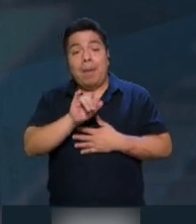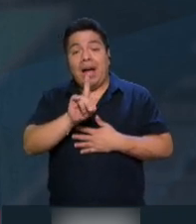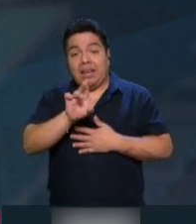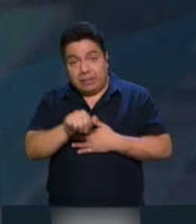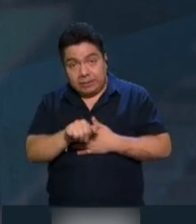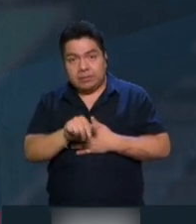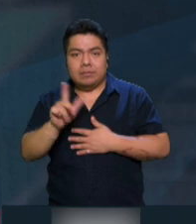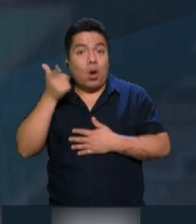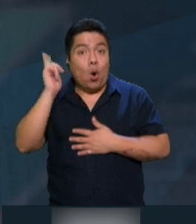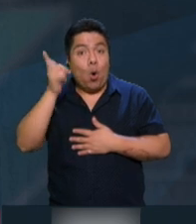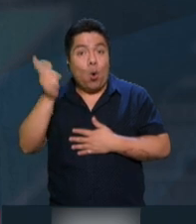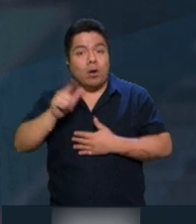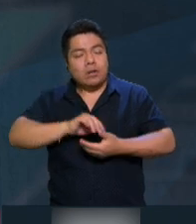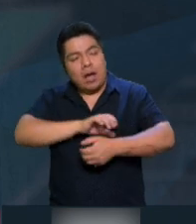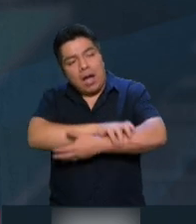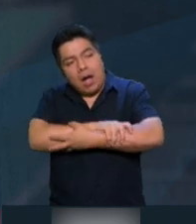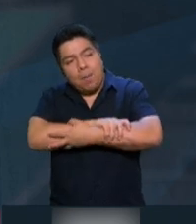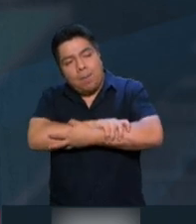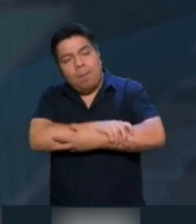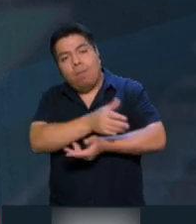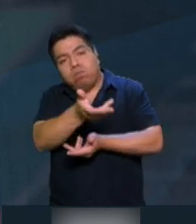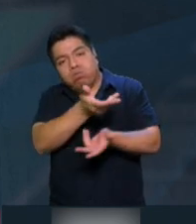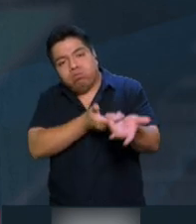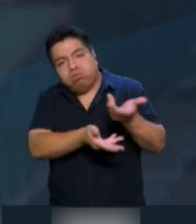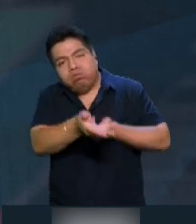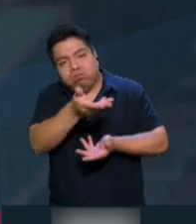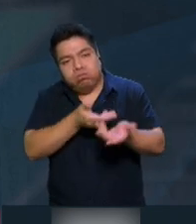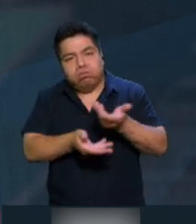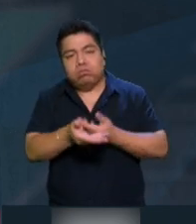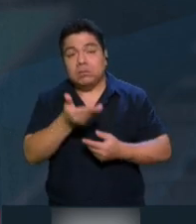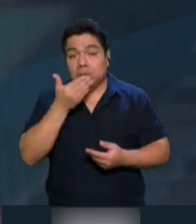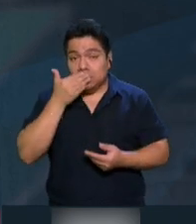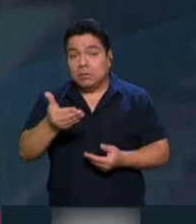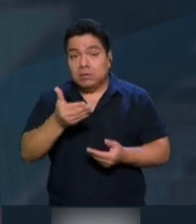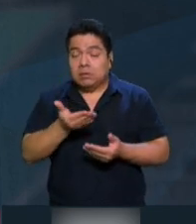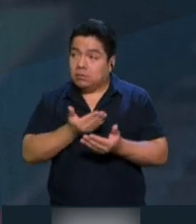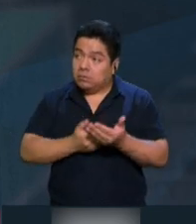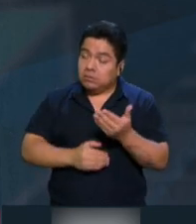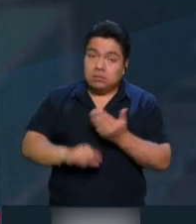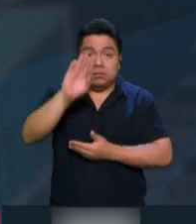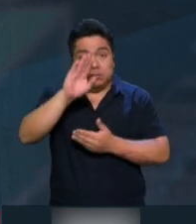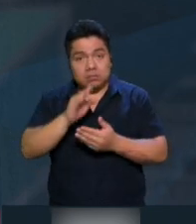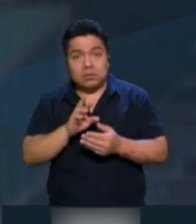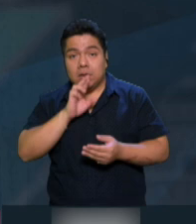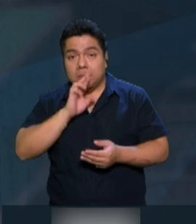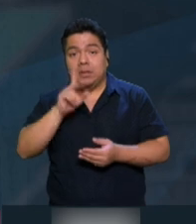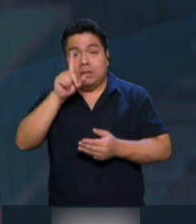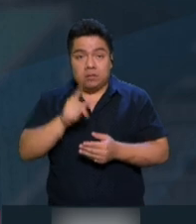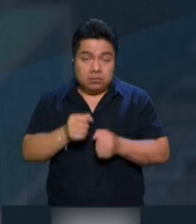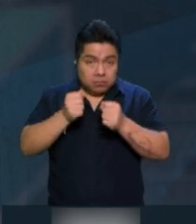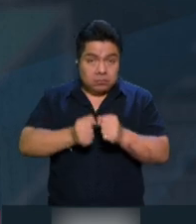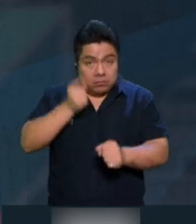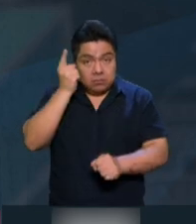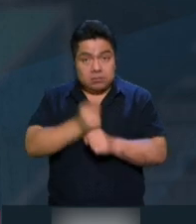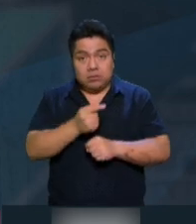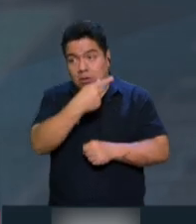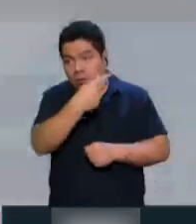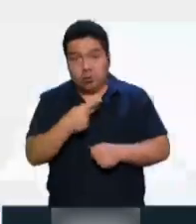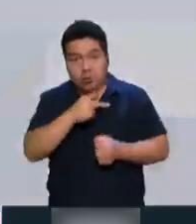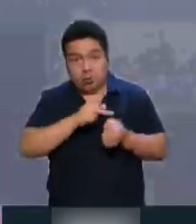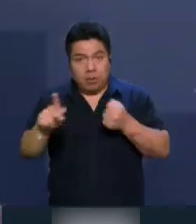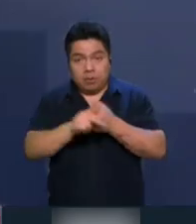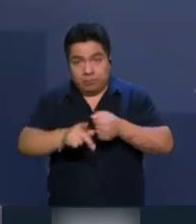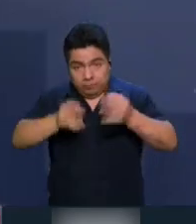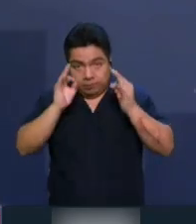espera que continúe la sólida y colaborativa alianza, la cual aseguró impulsará la prosperidad y la seguridad en los dos